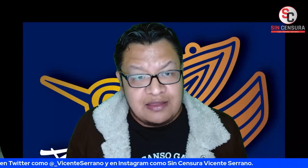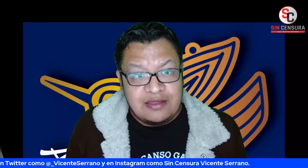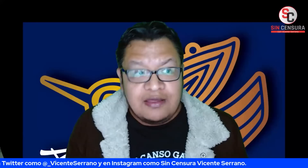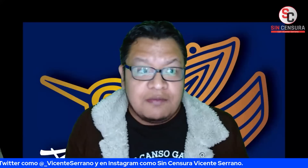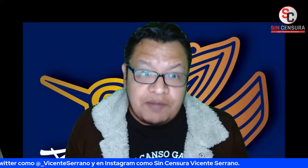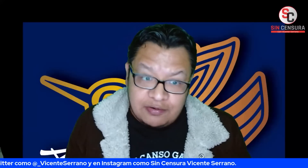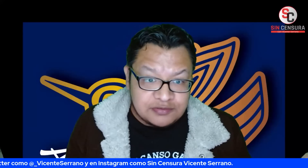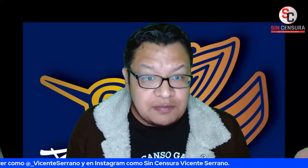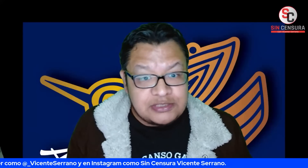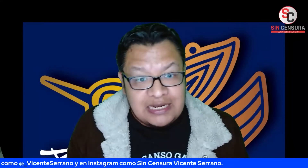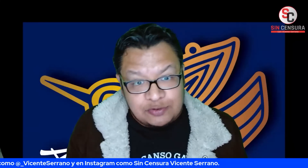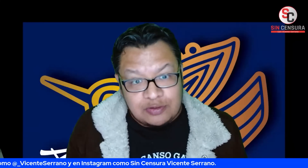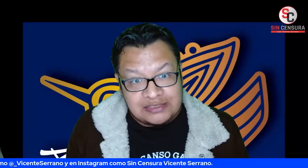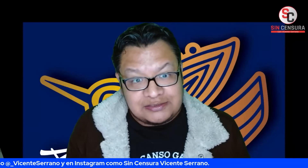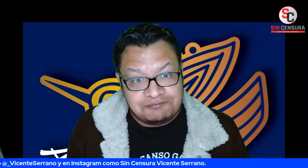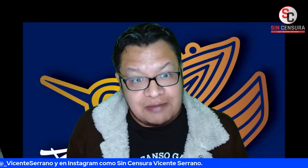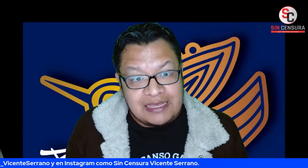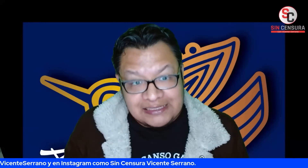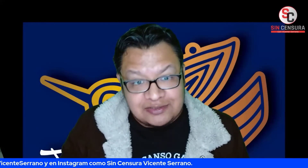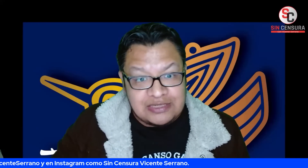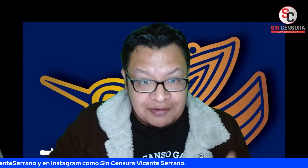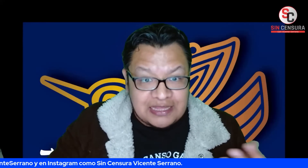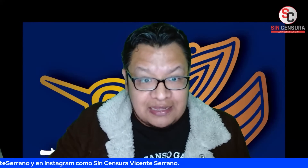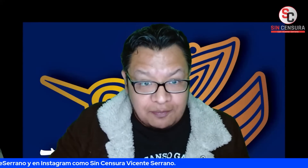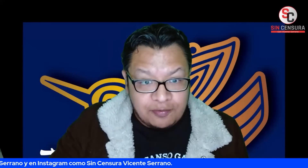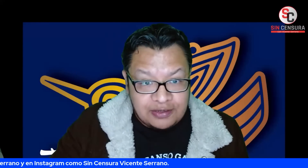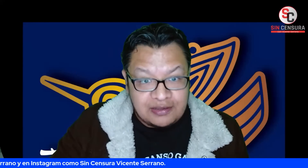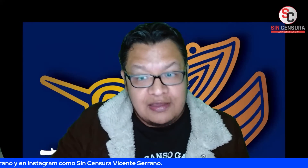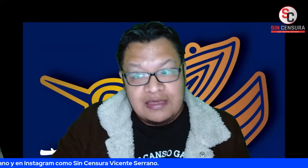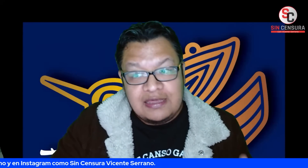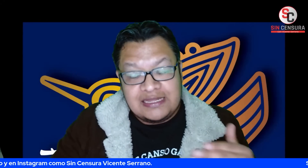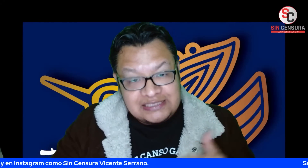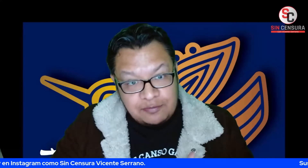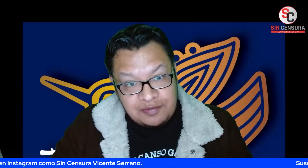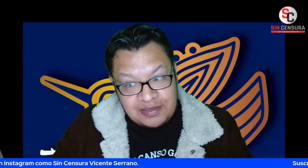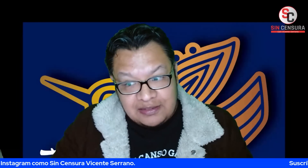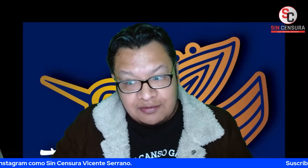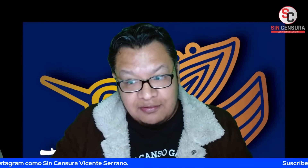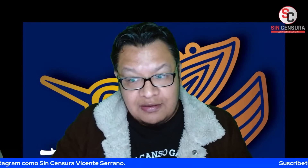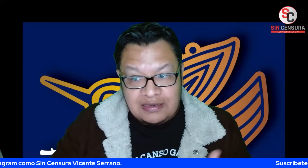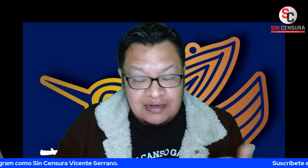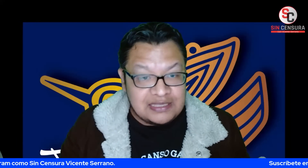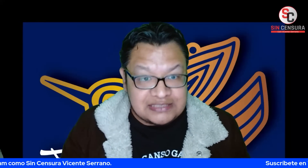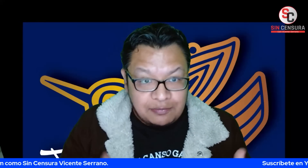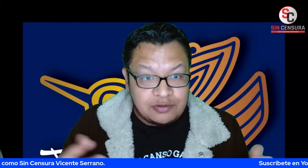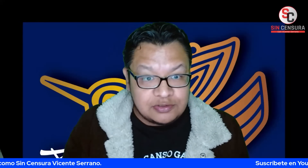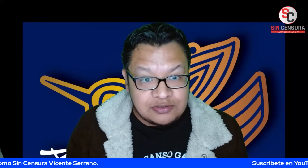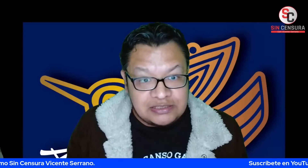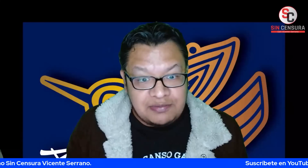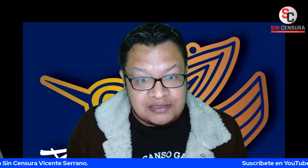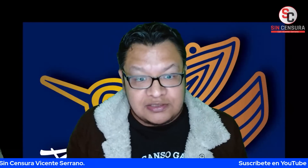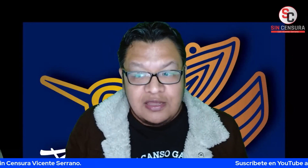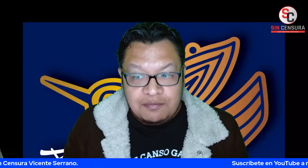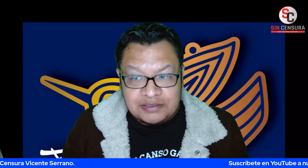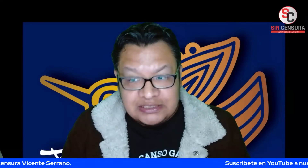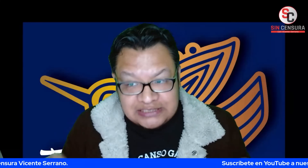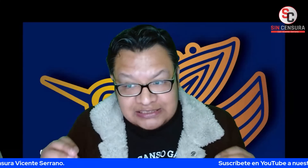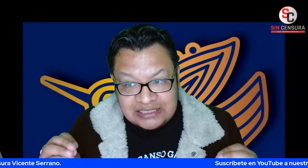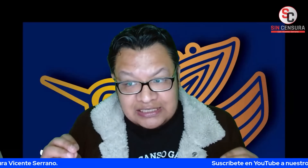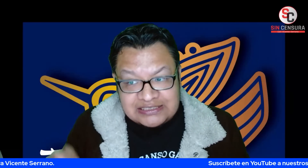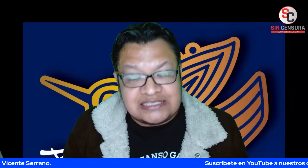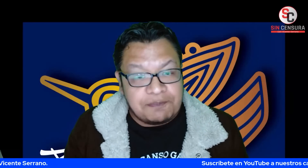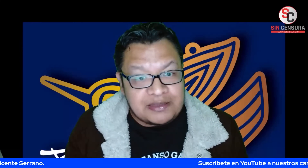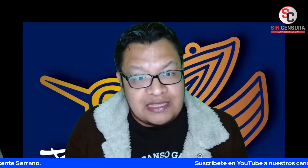casa, pero nos vemos en las urnas. Ahí es donde el verdadero poder de este movimiento en el que estamos nosotros inmersos, pues